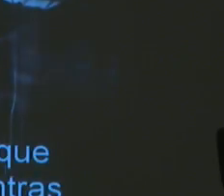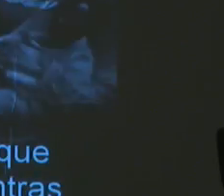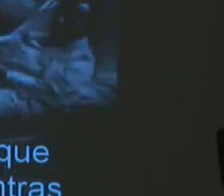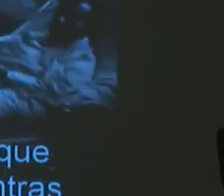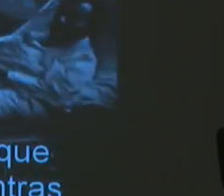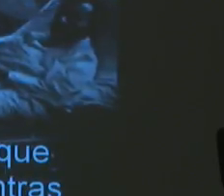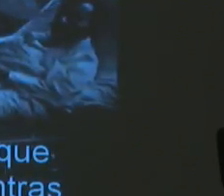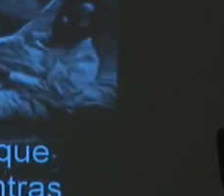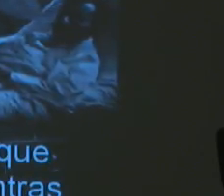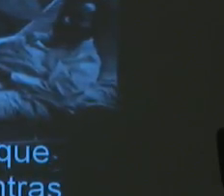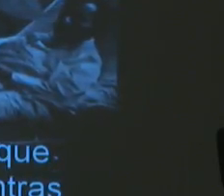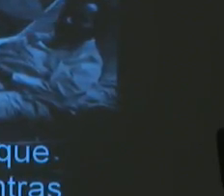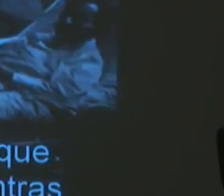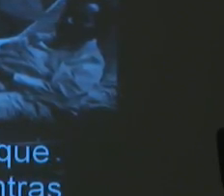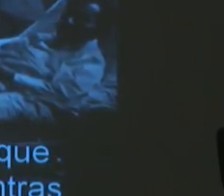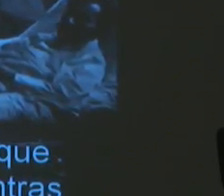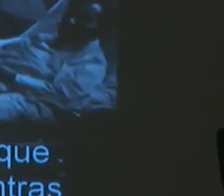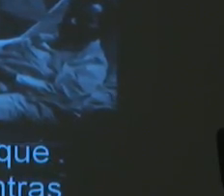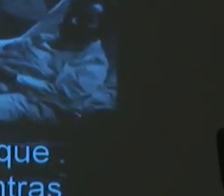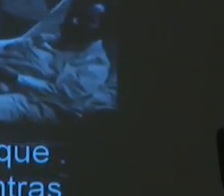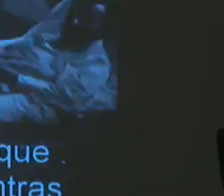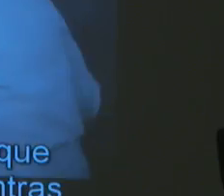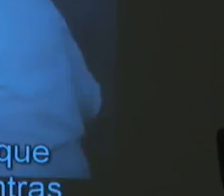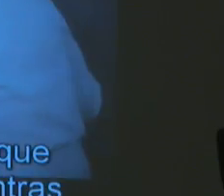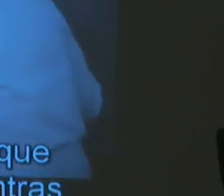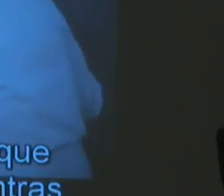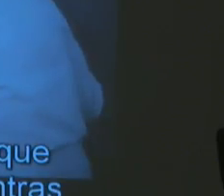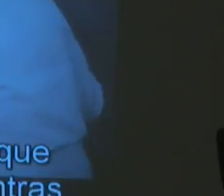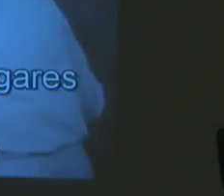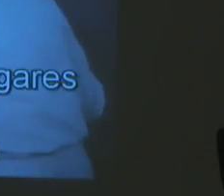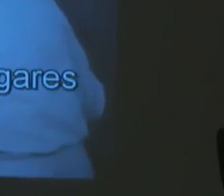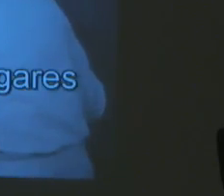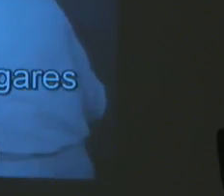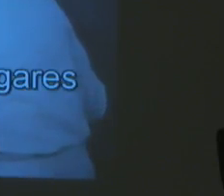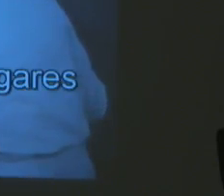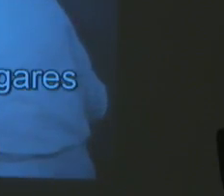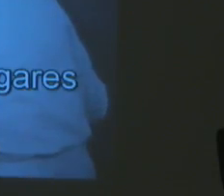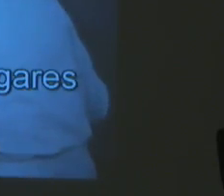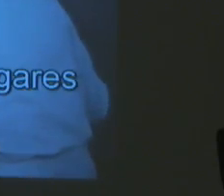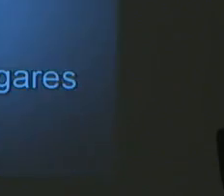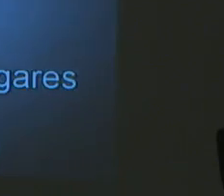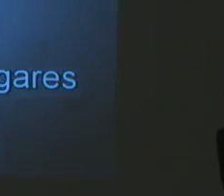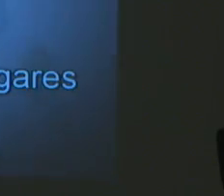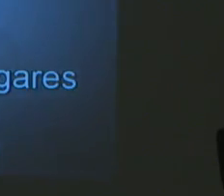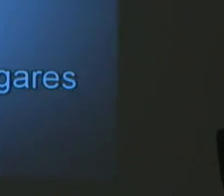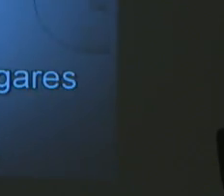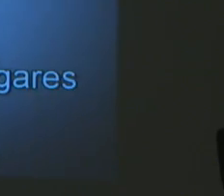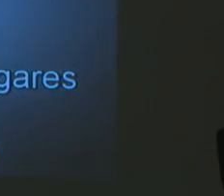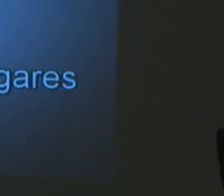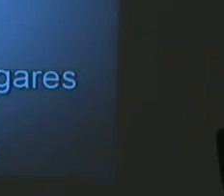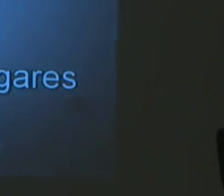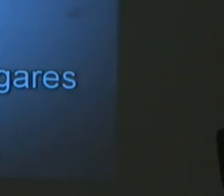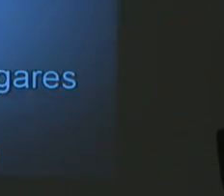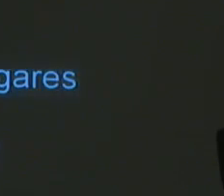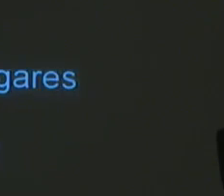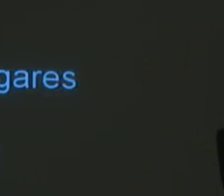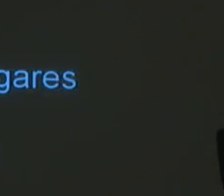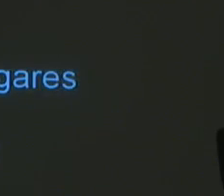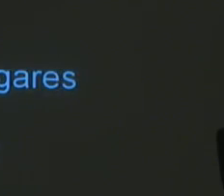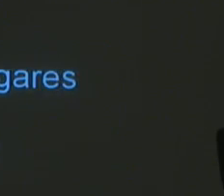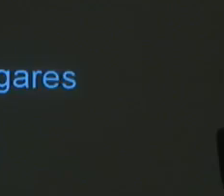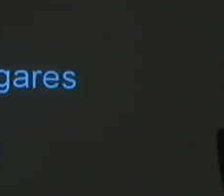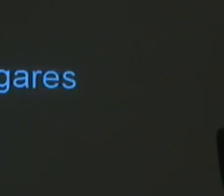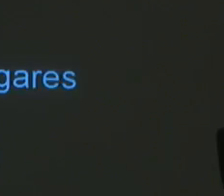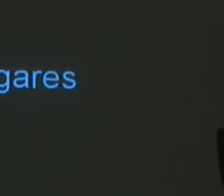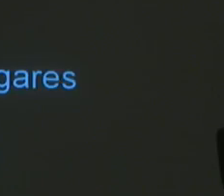a punta de terapia les hicieron creer que sus problemas se les quitaría pero mientras ese día llegaba que en algunos